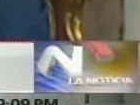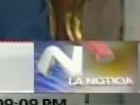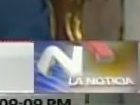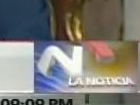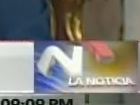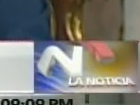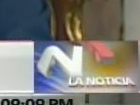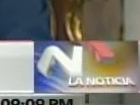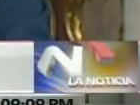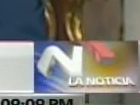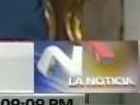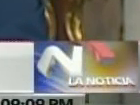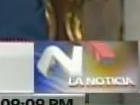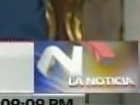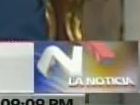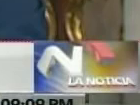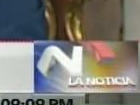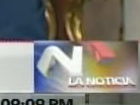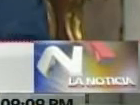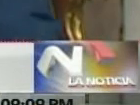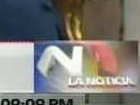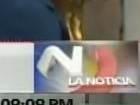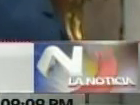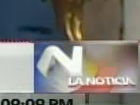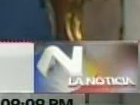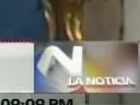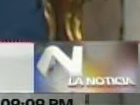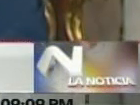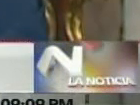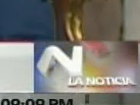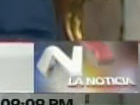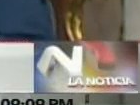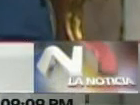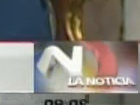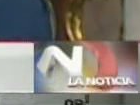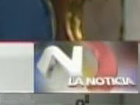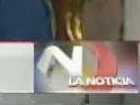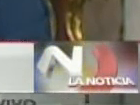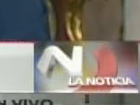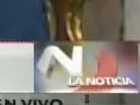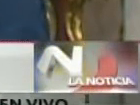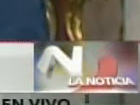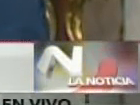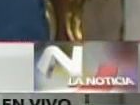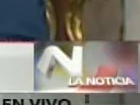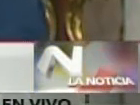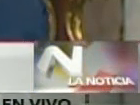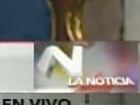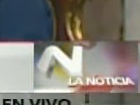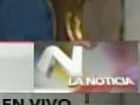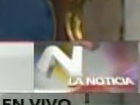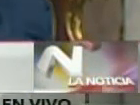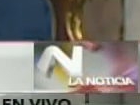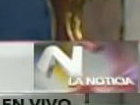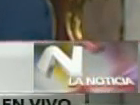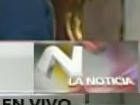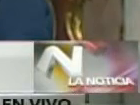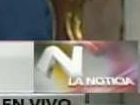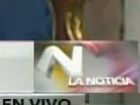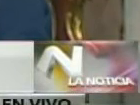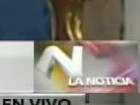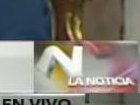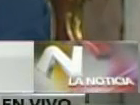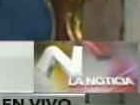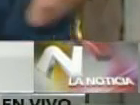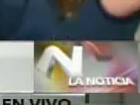patria, con las comunas, los consejos comunales, los movimientos vecinales, con el otro beta, con Túnel Fuerte